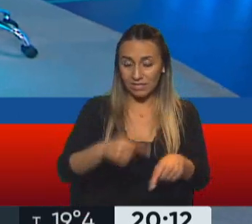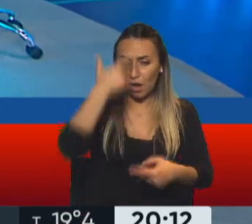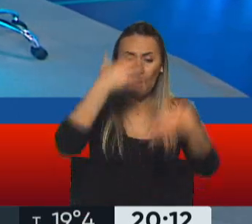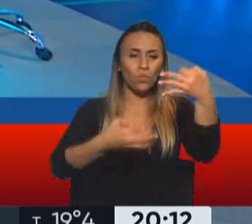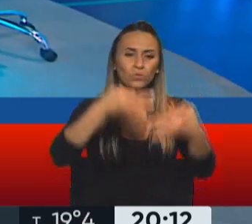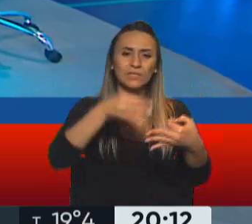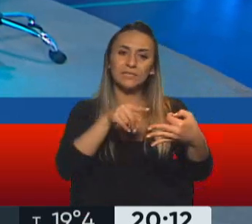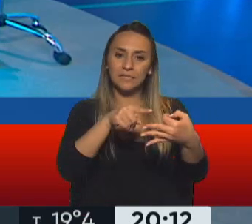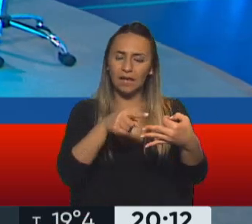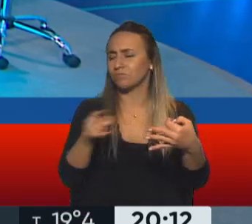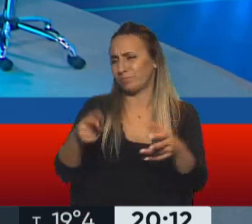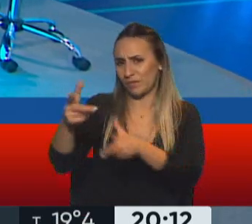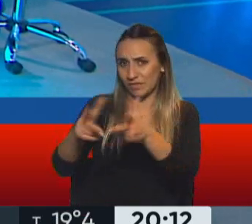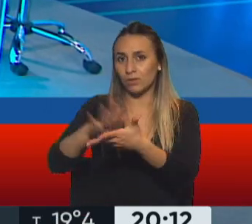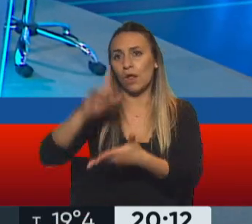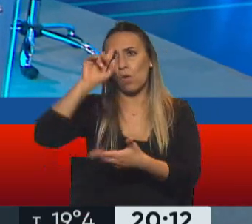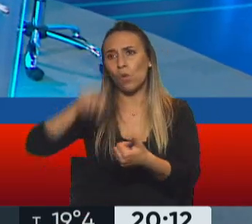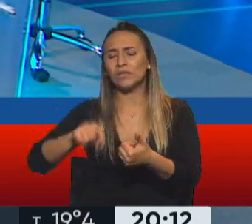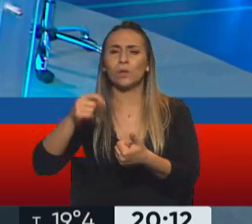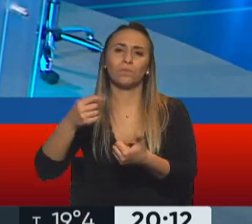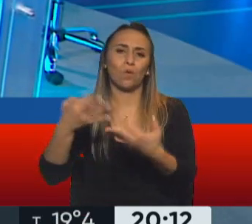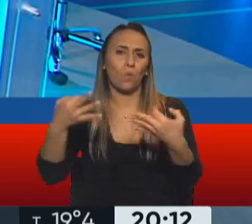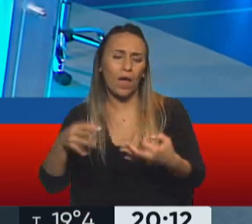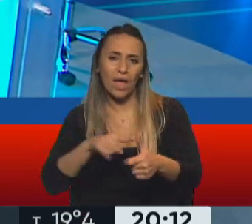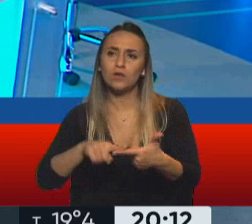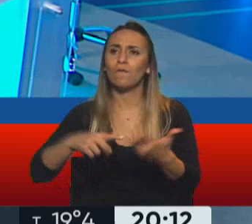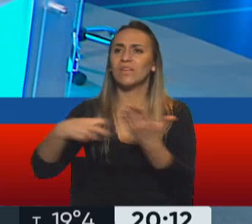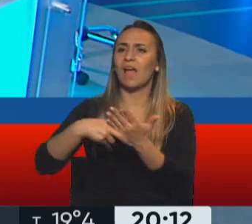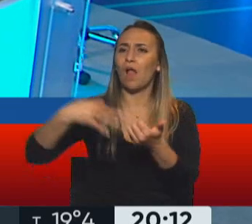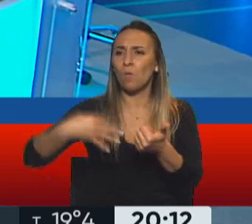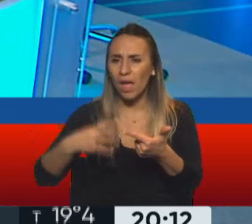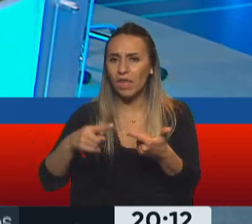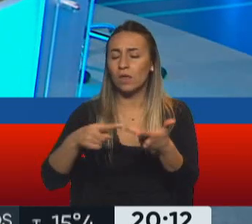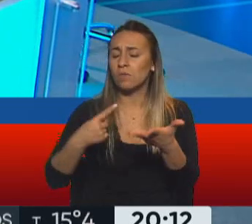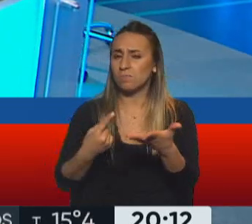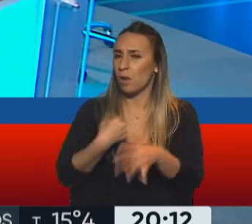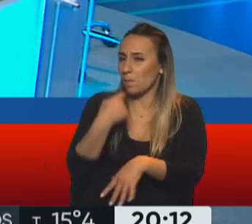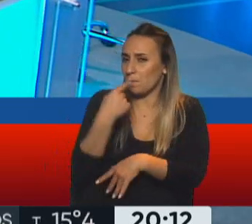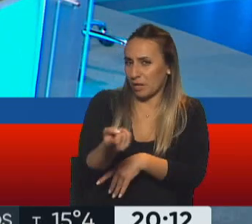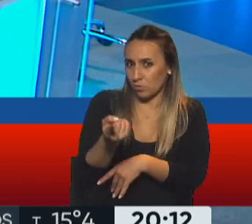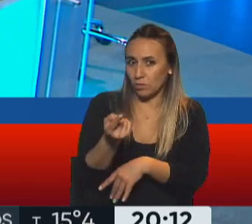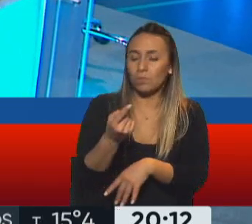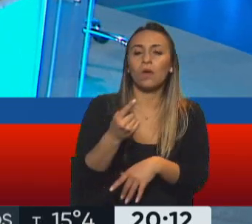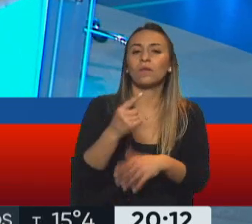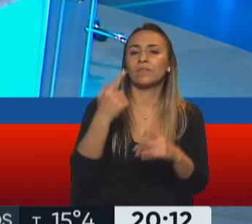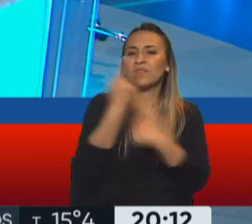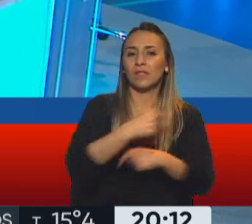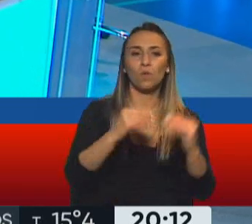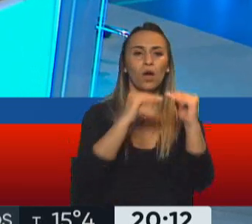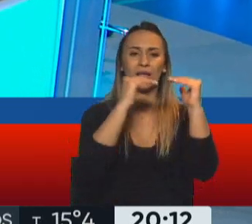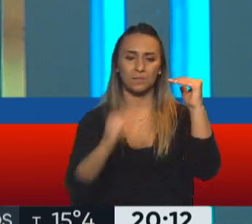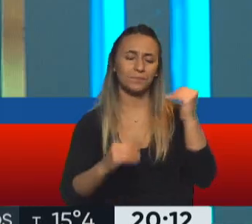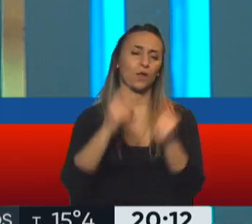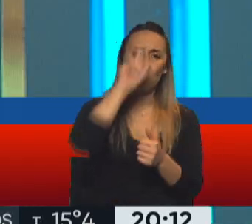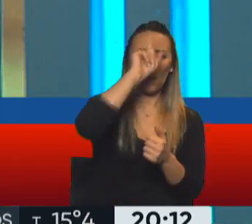allá de que haya buenos jueces, buenos fiscales, yo le pregunto si en el ámbito interno de los distintos rangos, jueces,